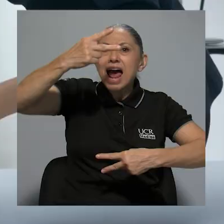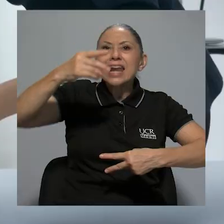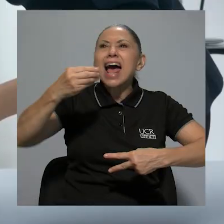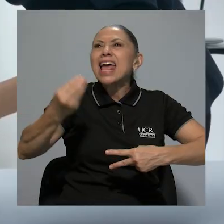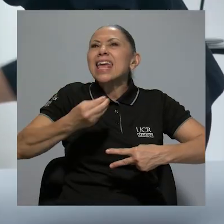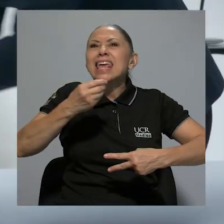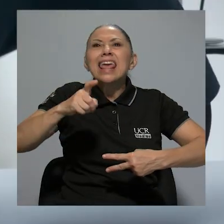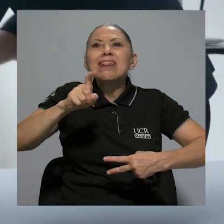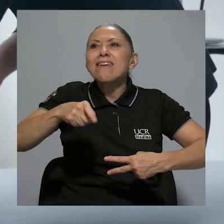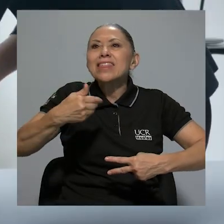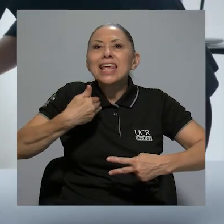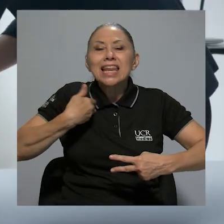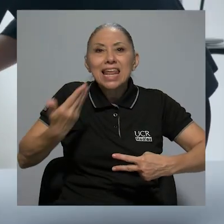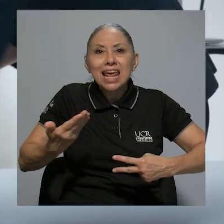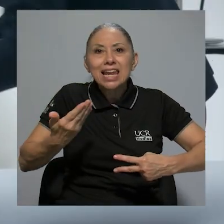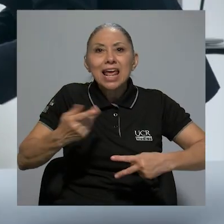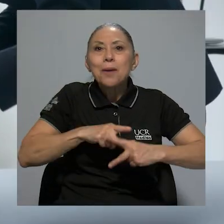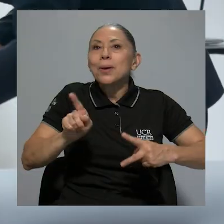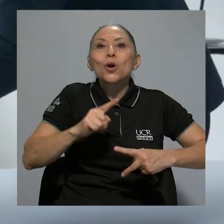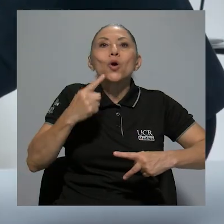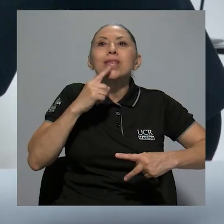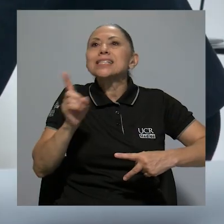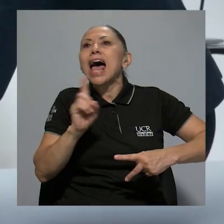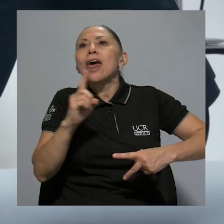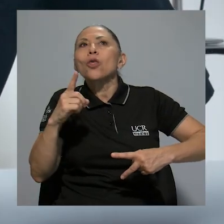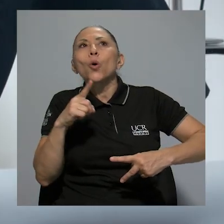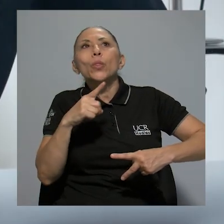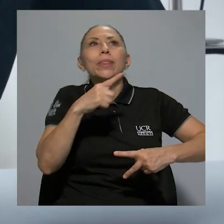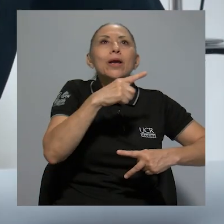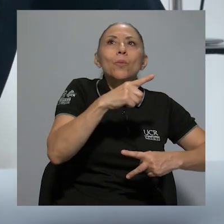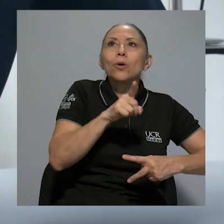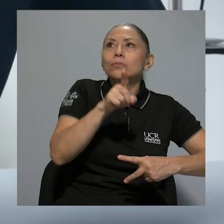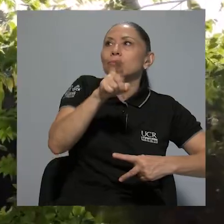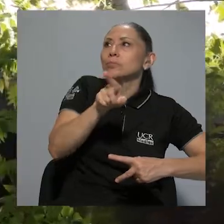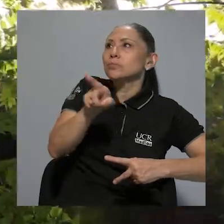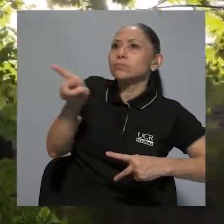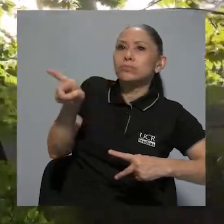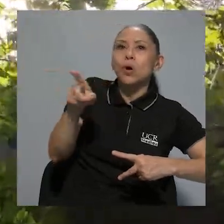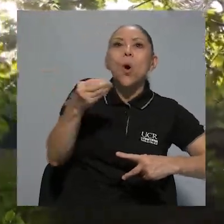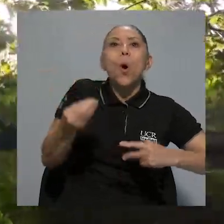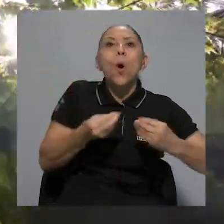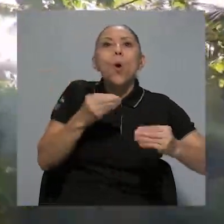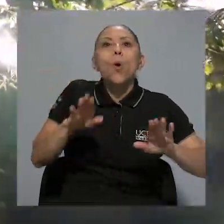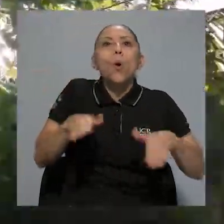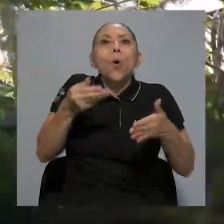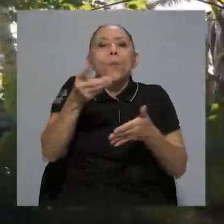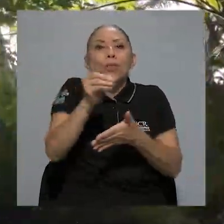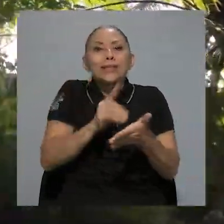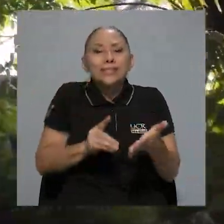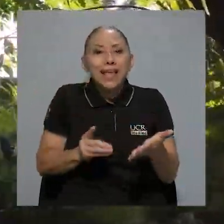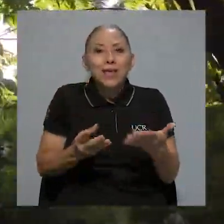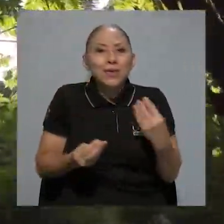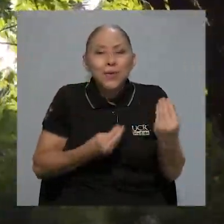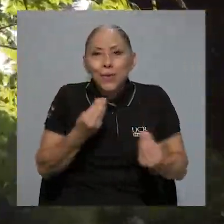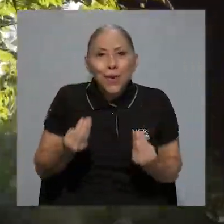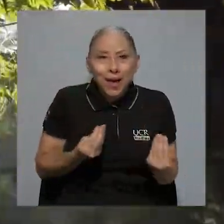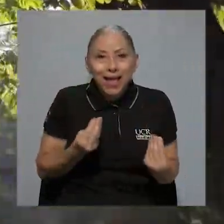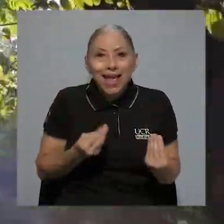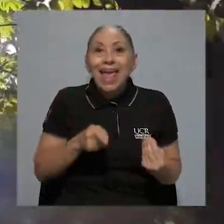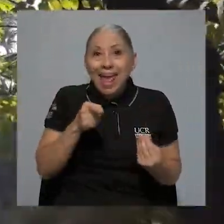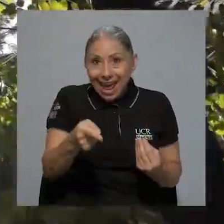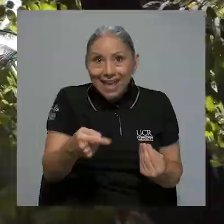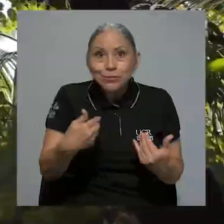hacia dónde tiene que estar orientada, cuál es la dimensión de esta ventana, cómo genero yo elementos de, no sé, o sea, es que